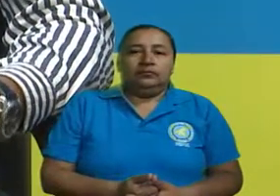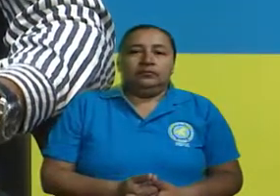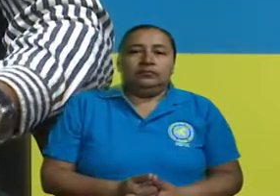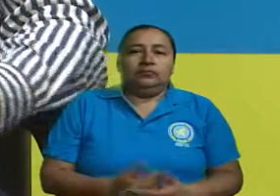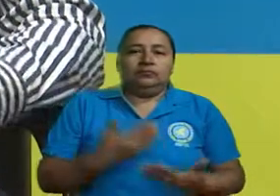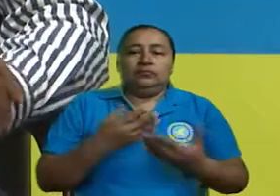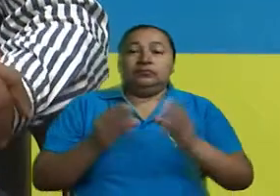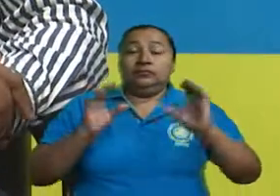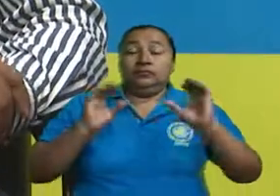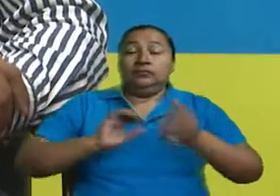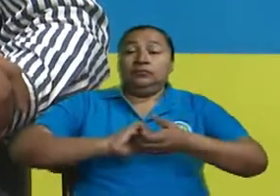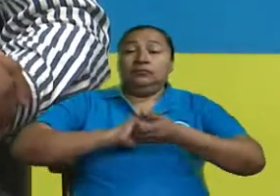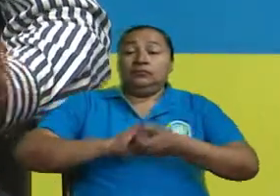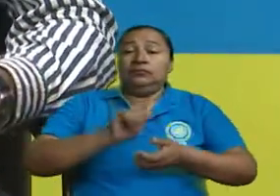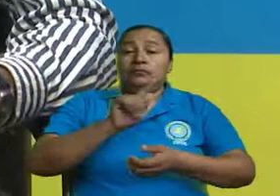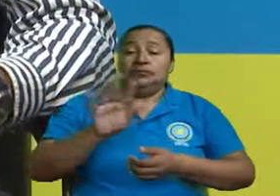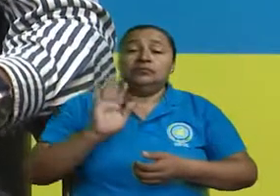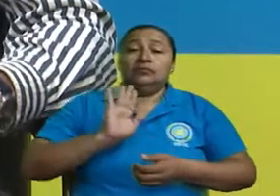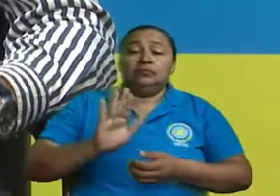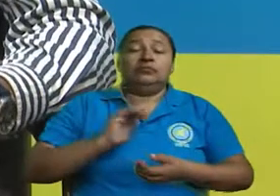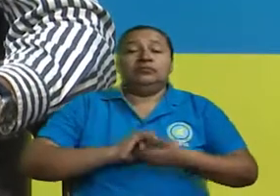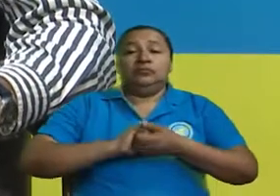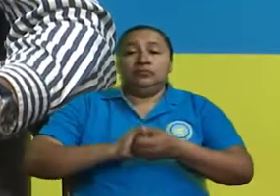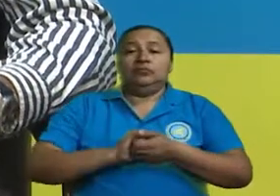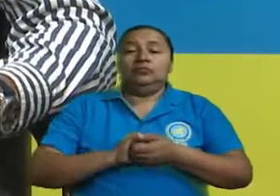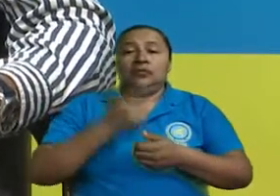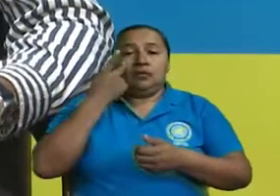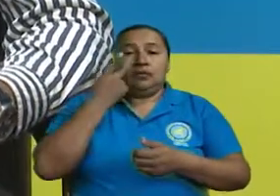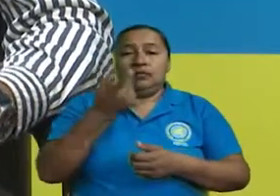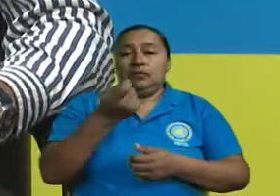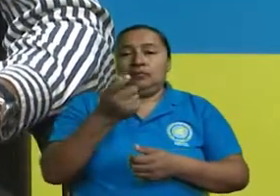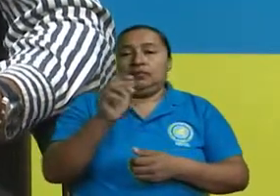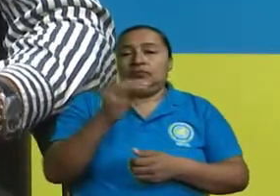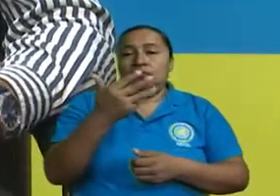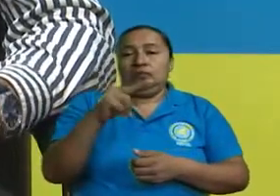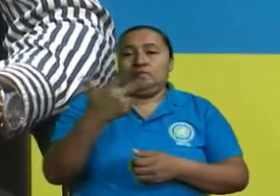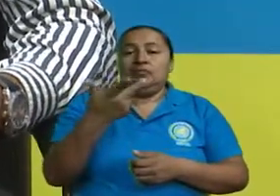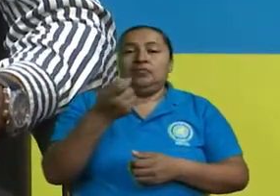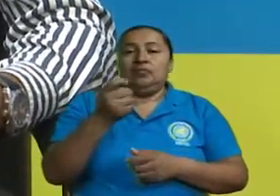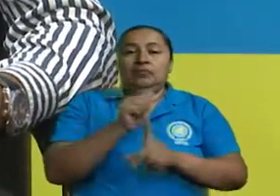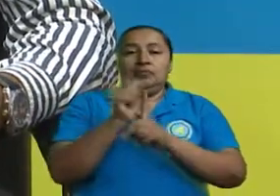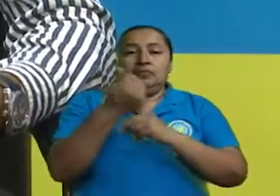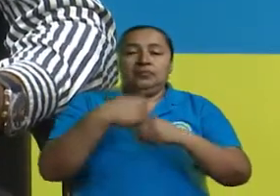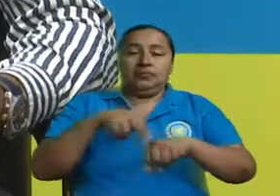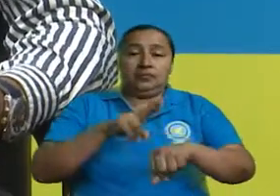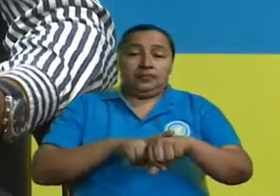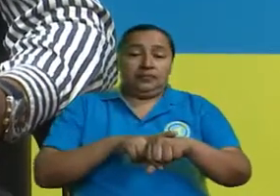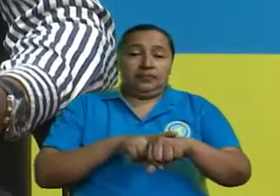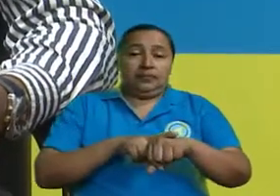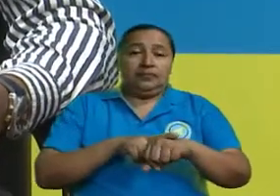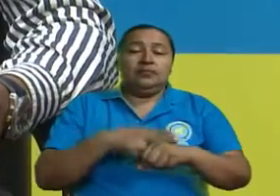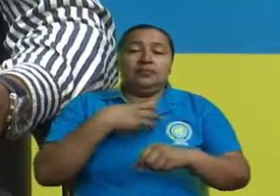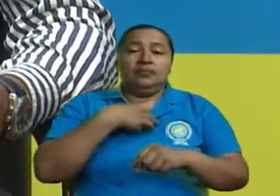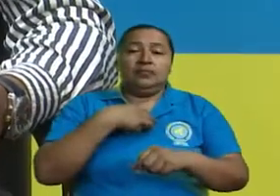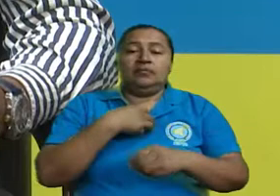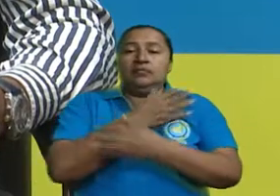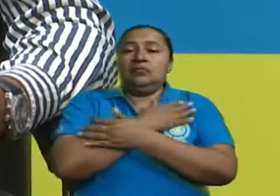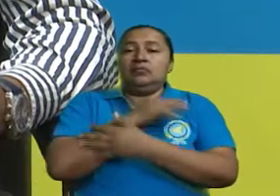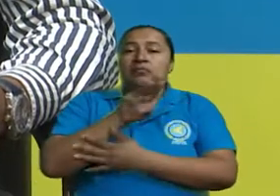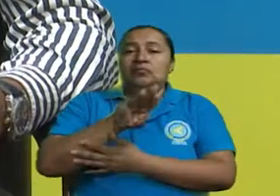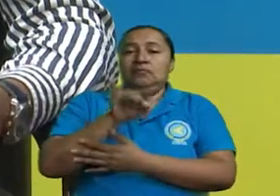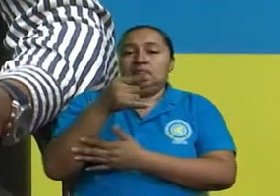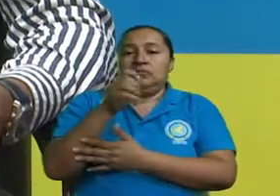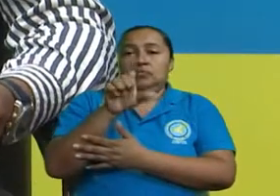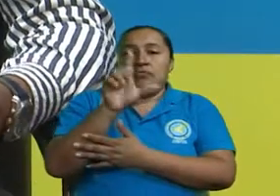Buenas tardes, amigos televidentes, por su fiel sintonía, el canal 98, el canal parlamentario, el canal de la Asamblea Nacional. Les saludo a Miguel Carranza